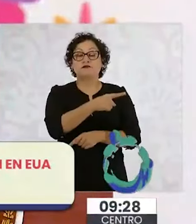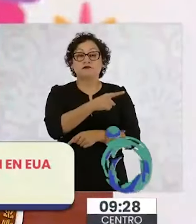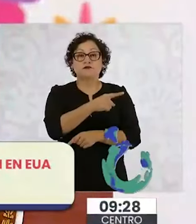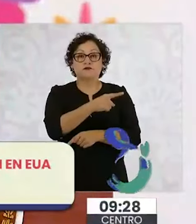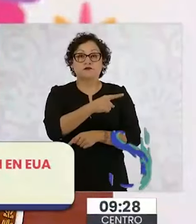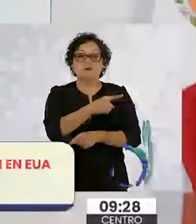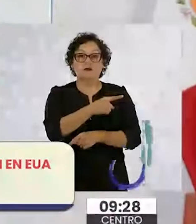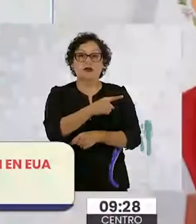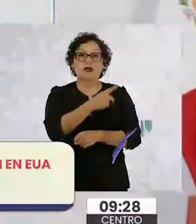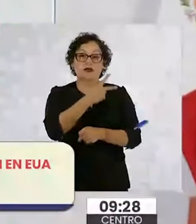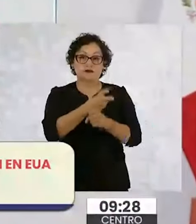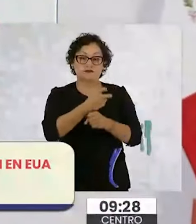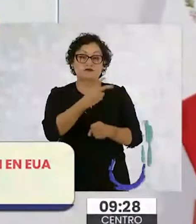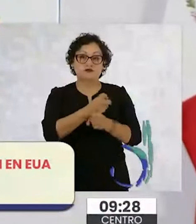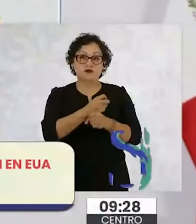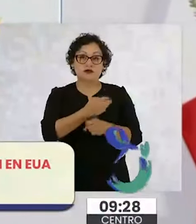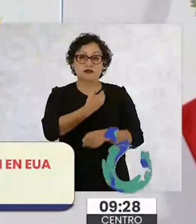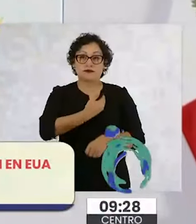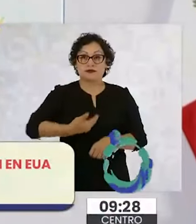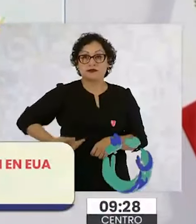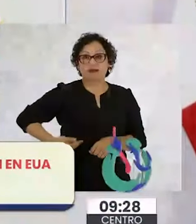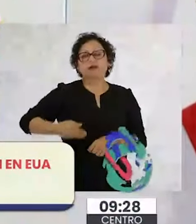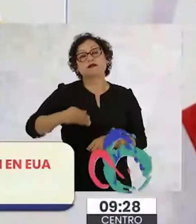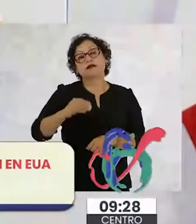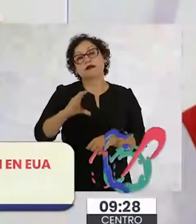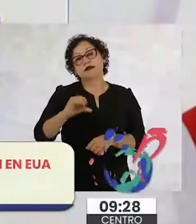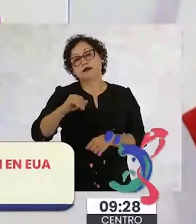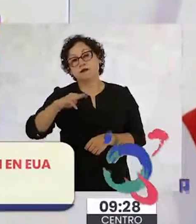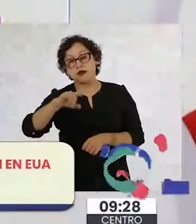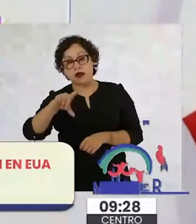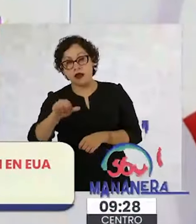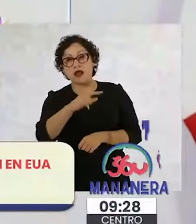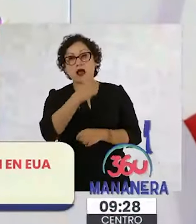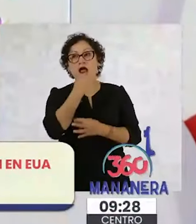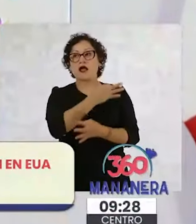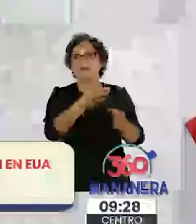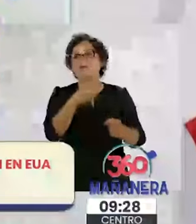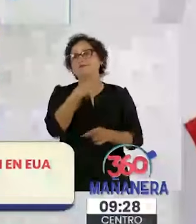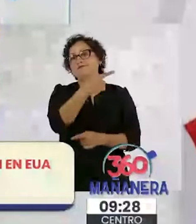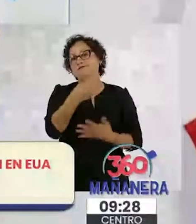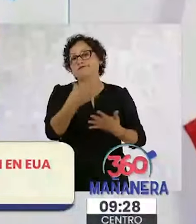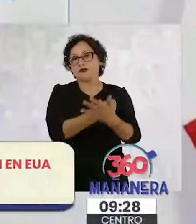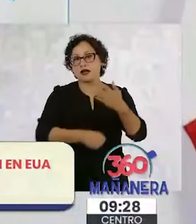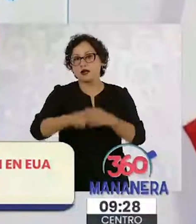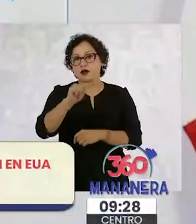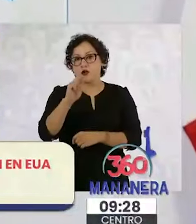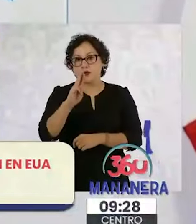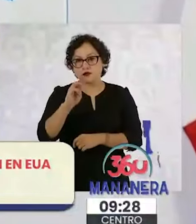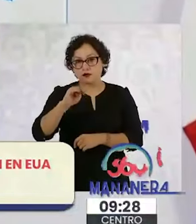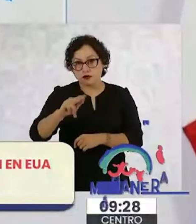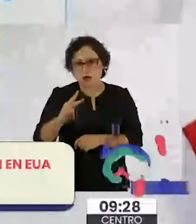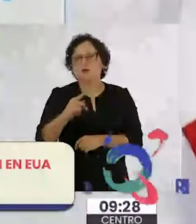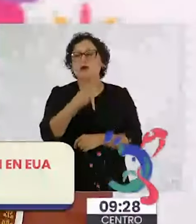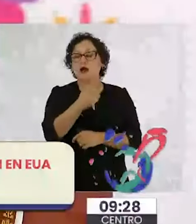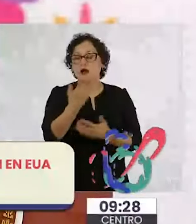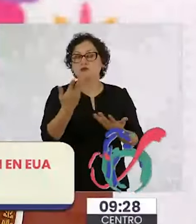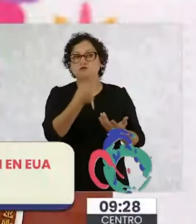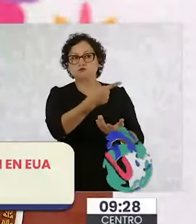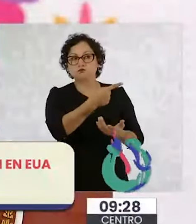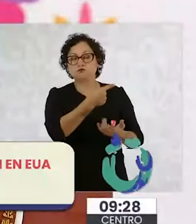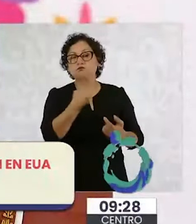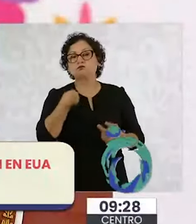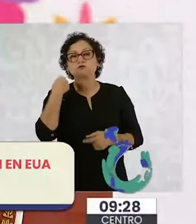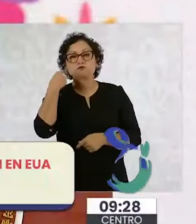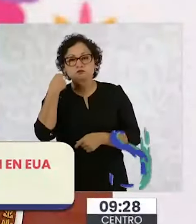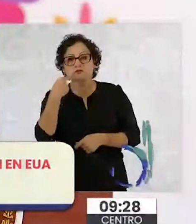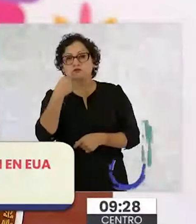Harris camala Harris del reconocimiento de Trump de tal manera como el presidente electo como el ganador